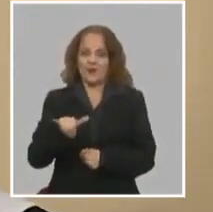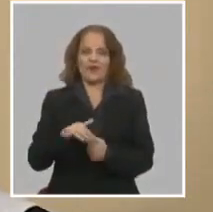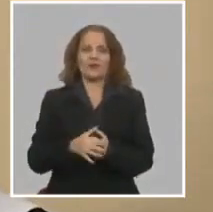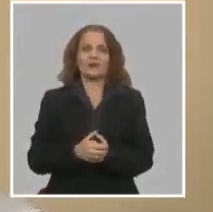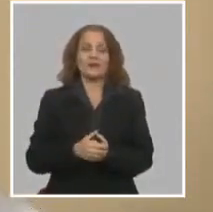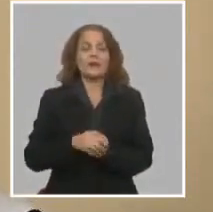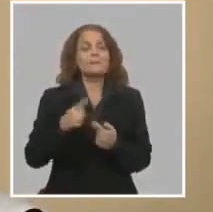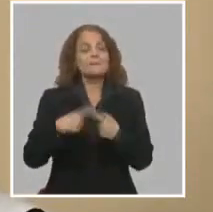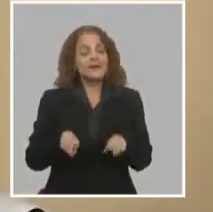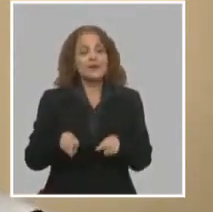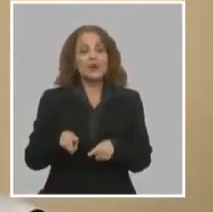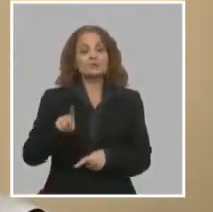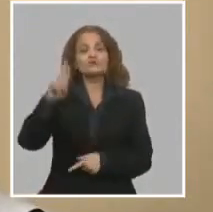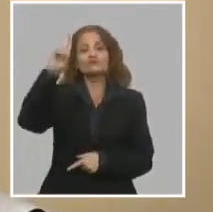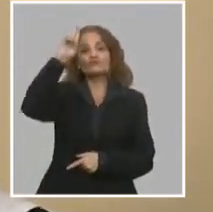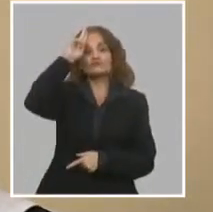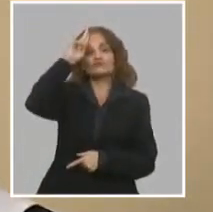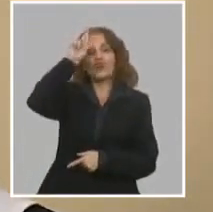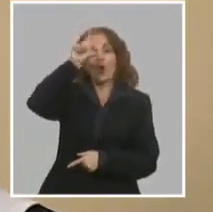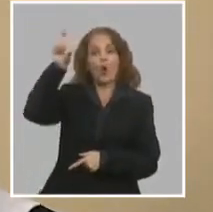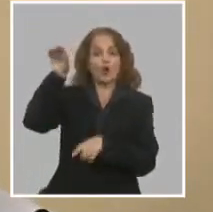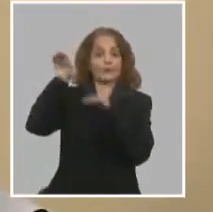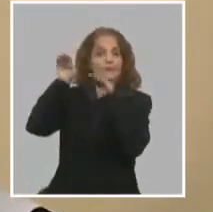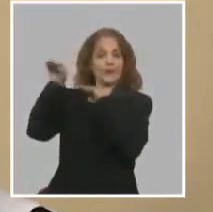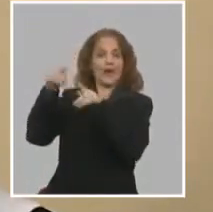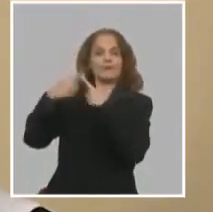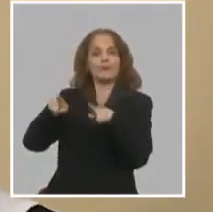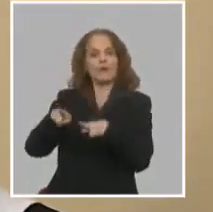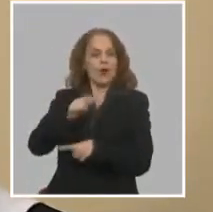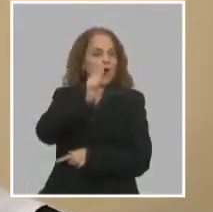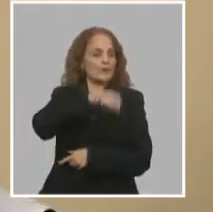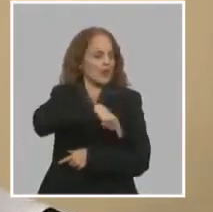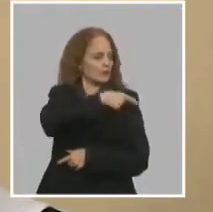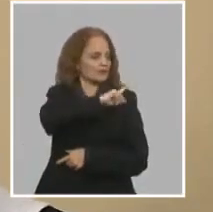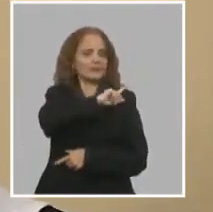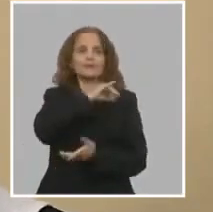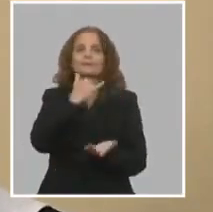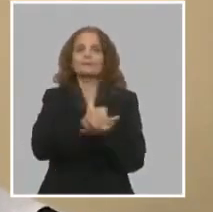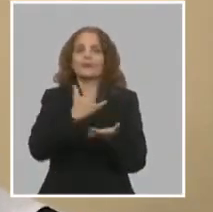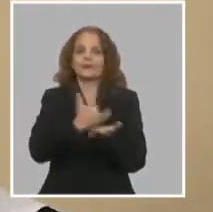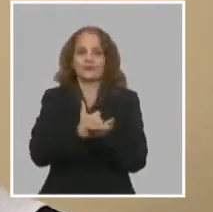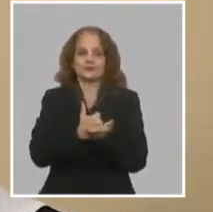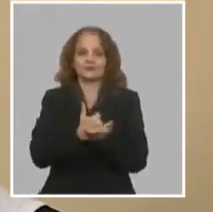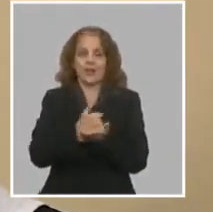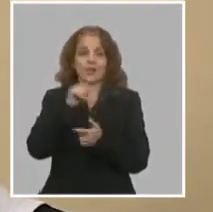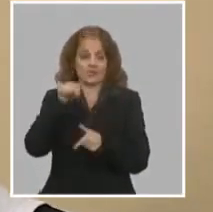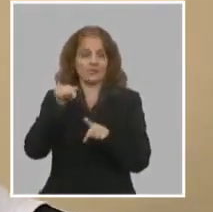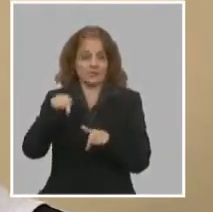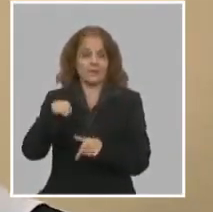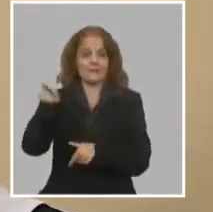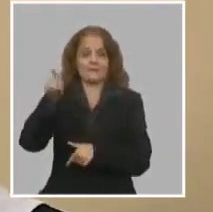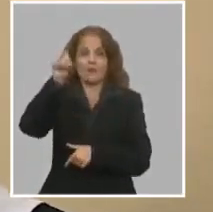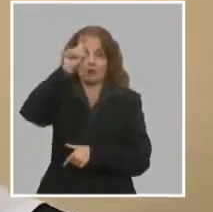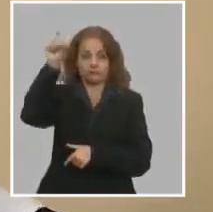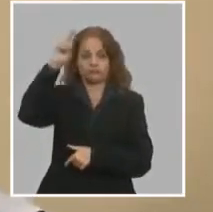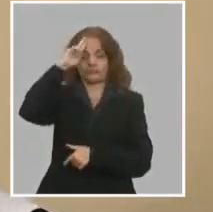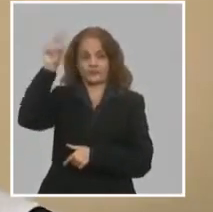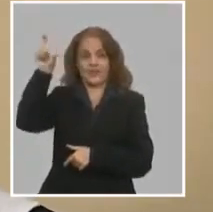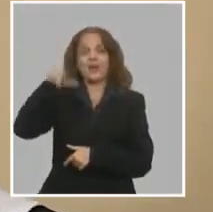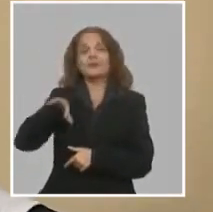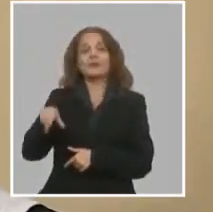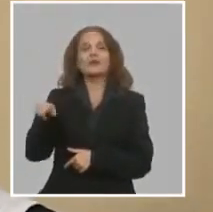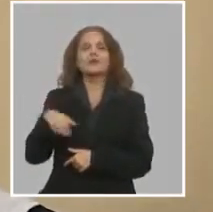está ingresado porque fue operado el día miércoles en el Hospital León Cuerpo Rubio. A